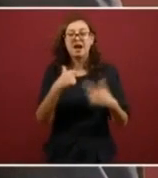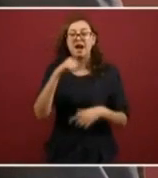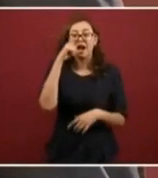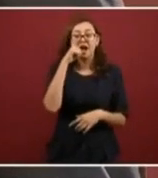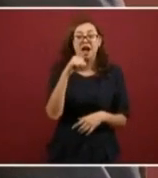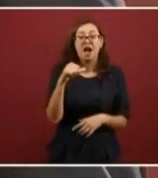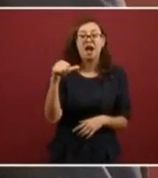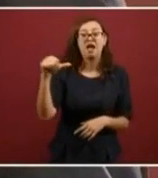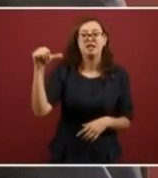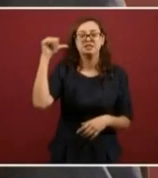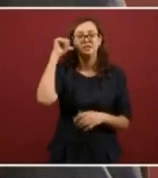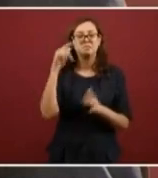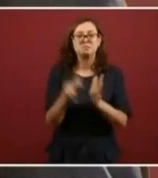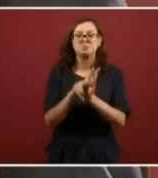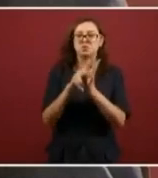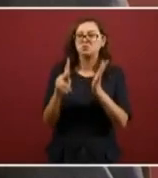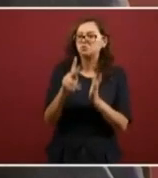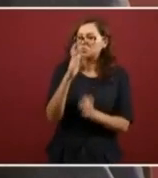El Financiero,